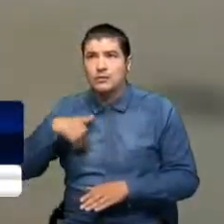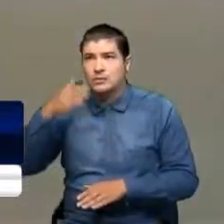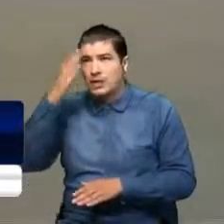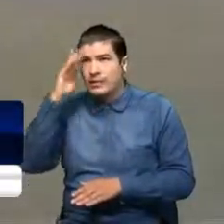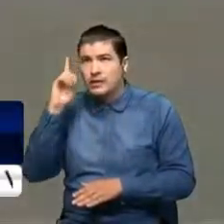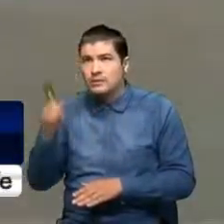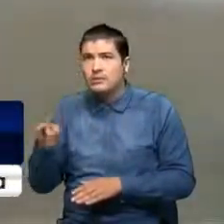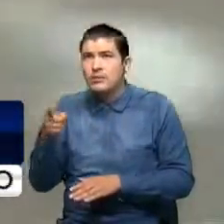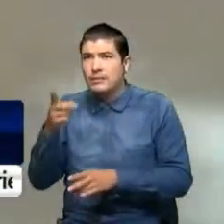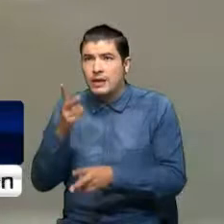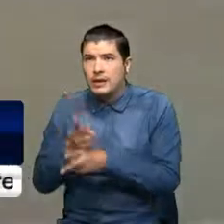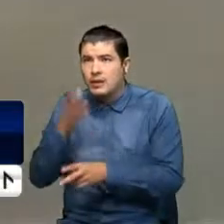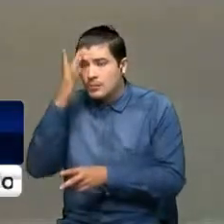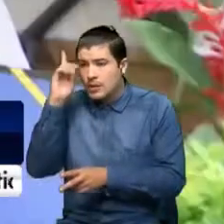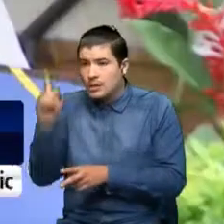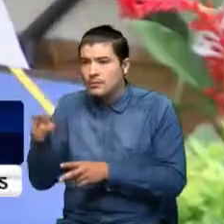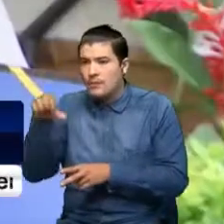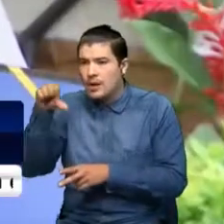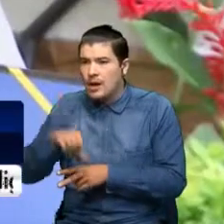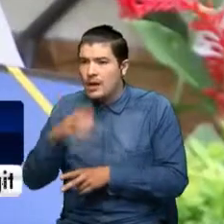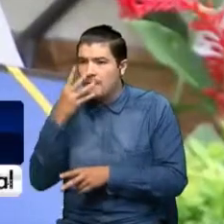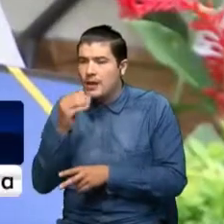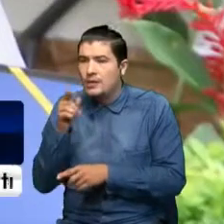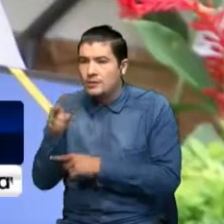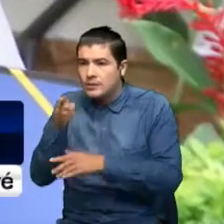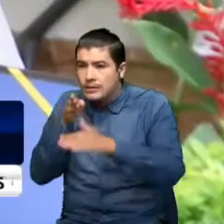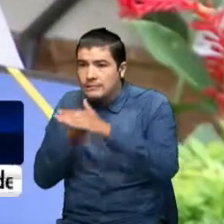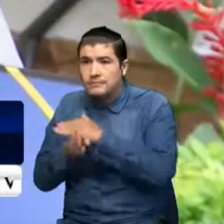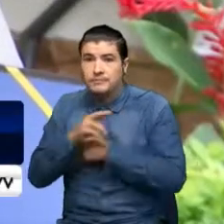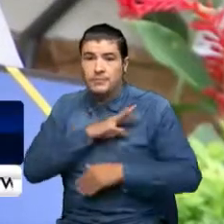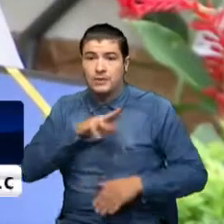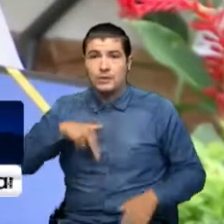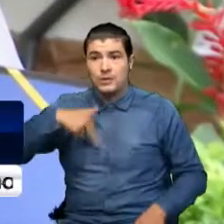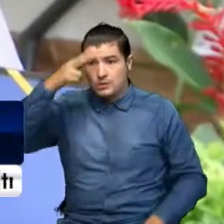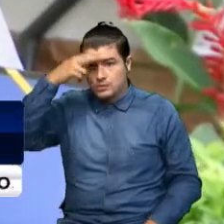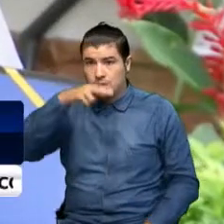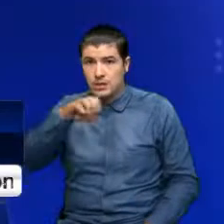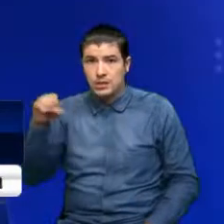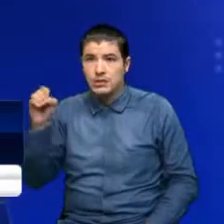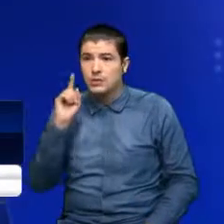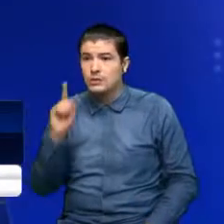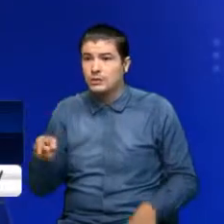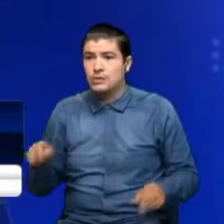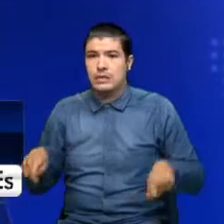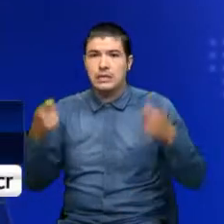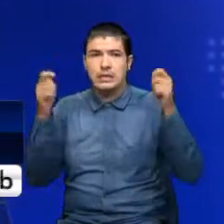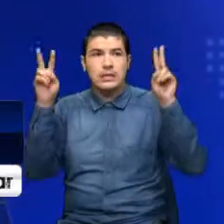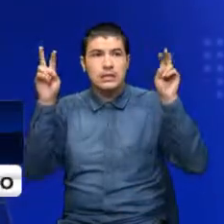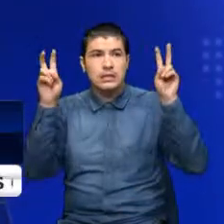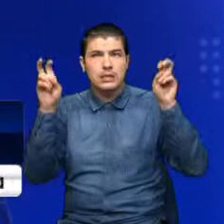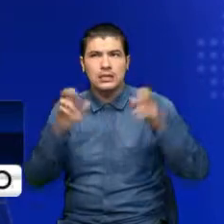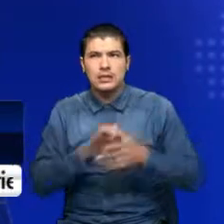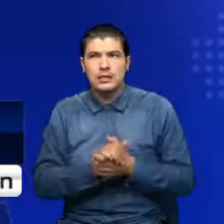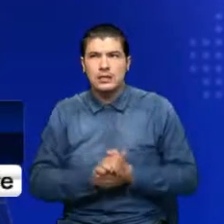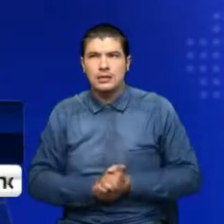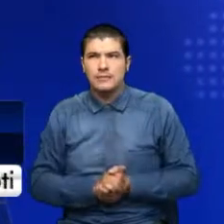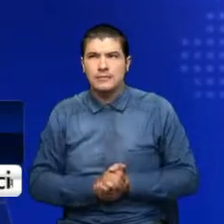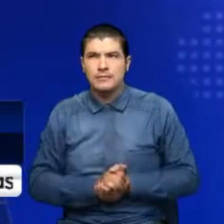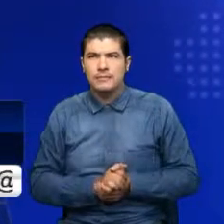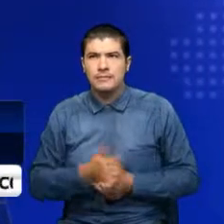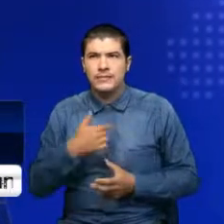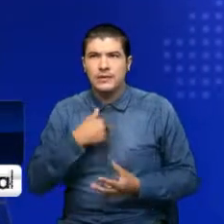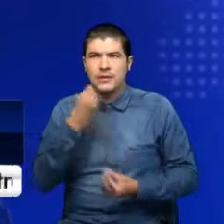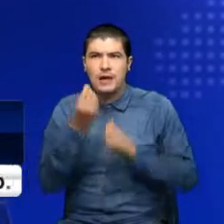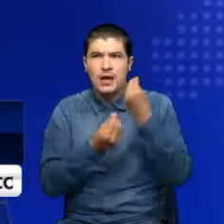la entrada de la general santander donde nuestros hijos supuestamente se encontraban a salvo rumbo a hacer la